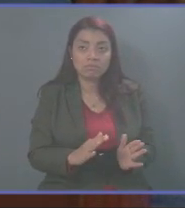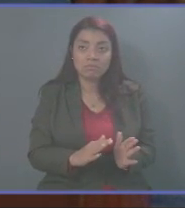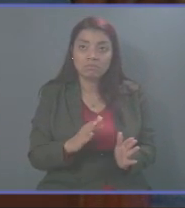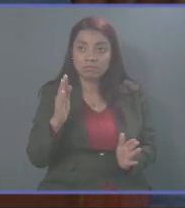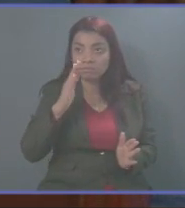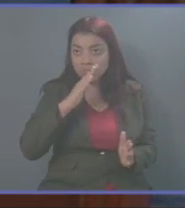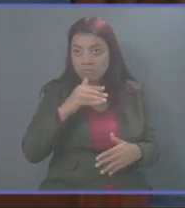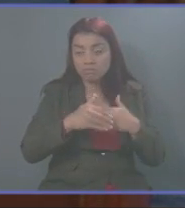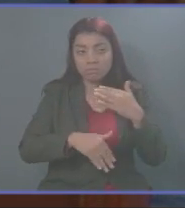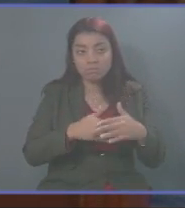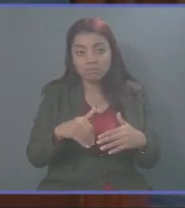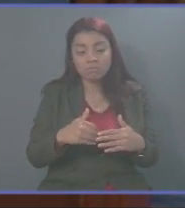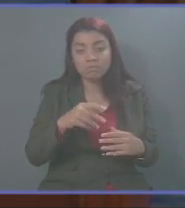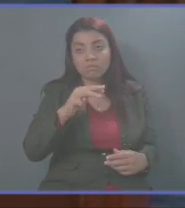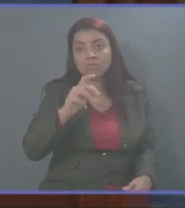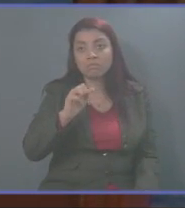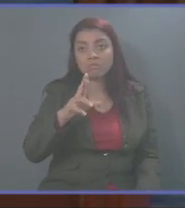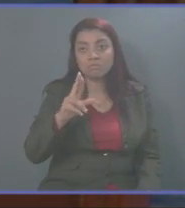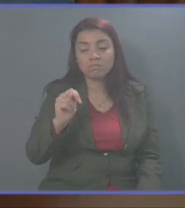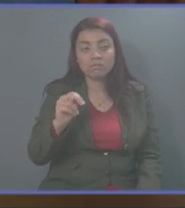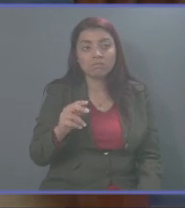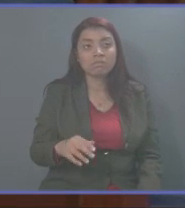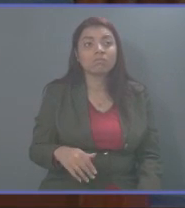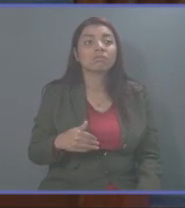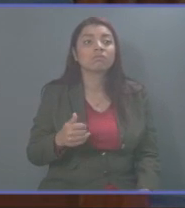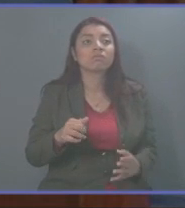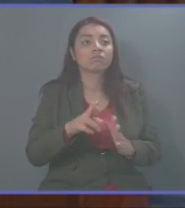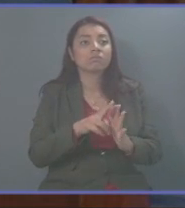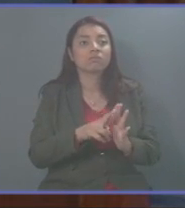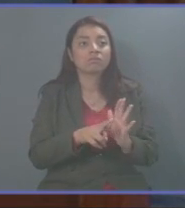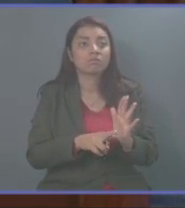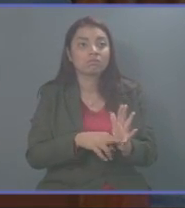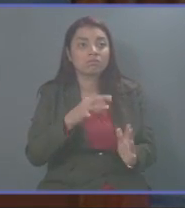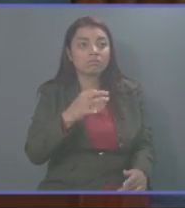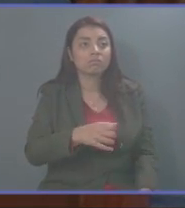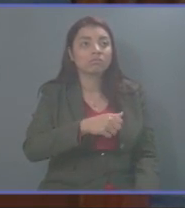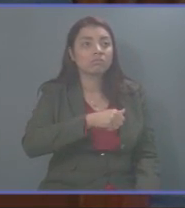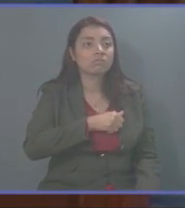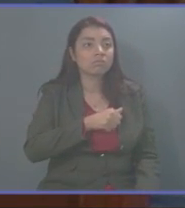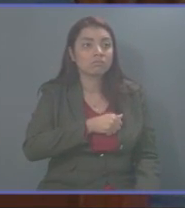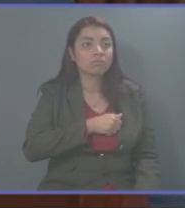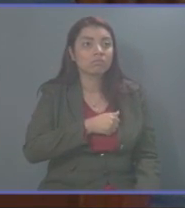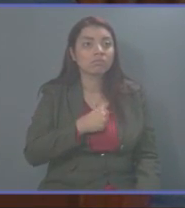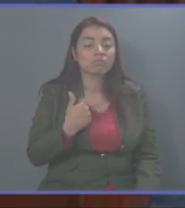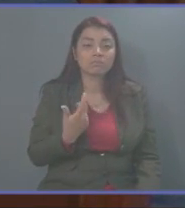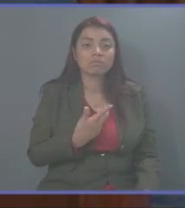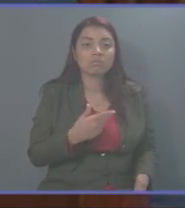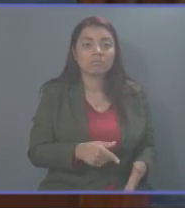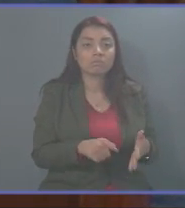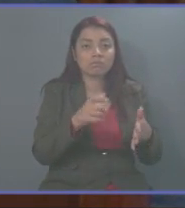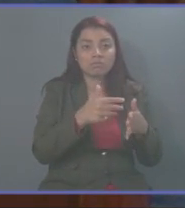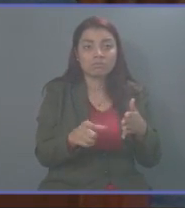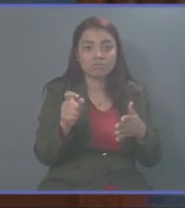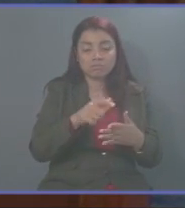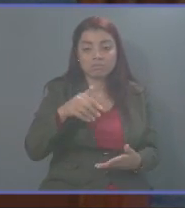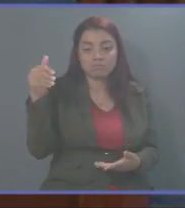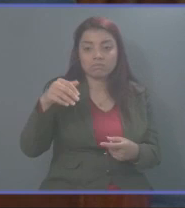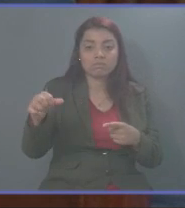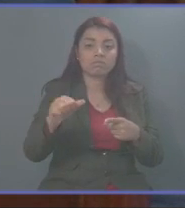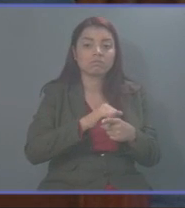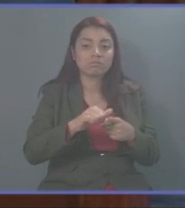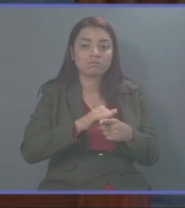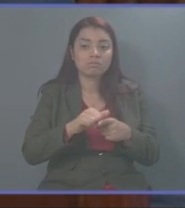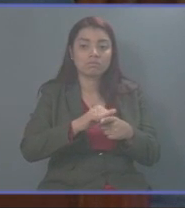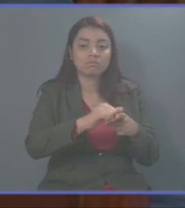serán desarrollados por el MAN y en el reglamento correspondiente. Los gestores de residuos deberán capacitar periódicamente a